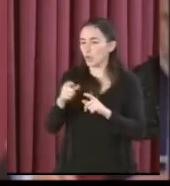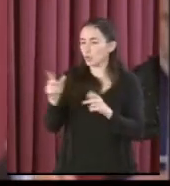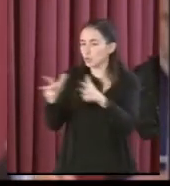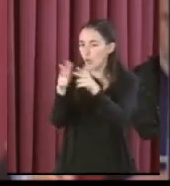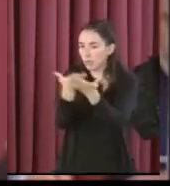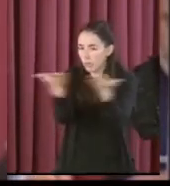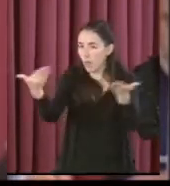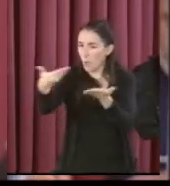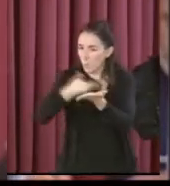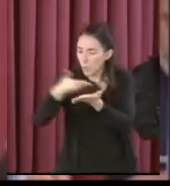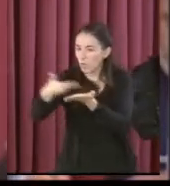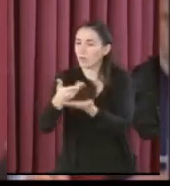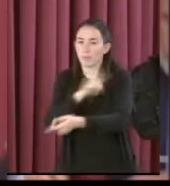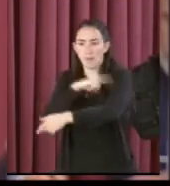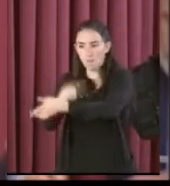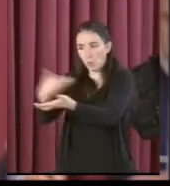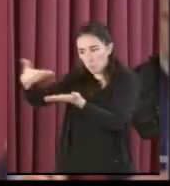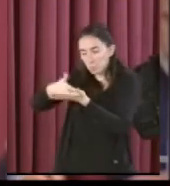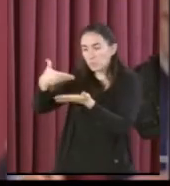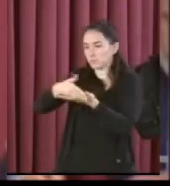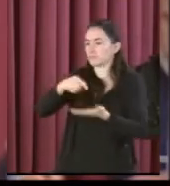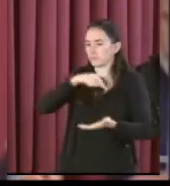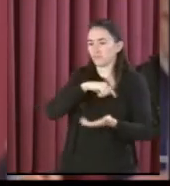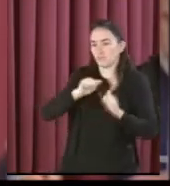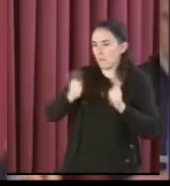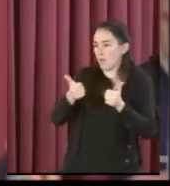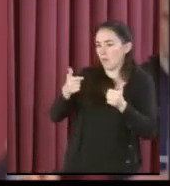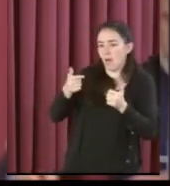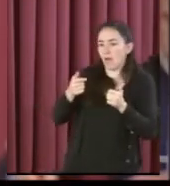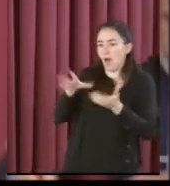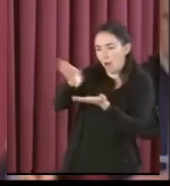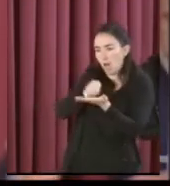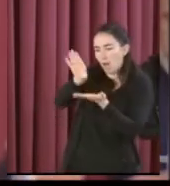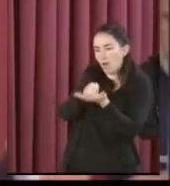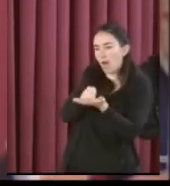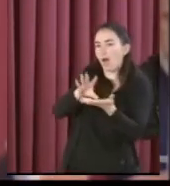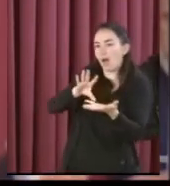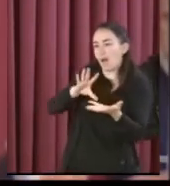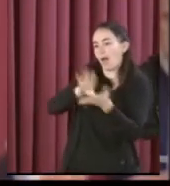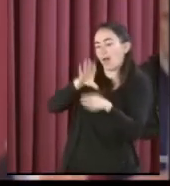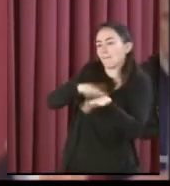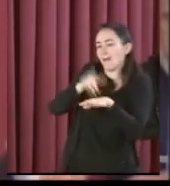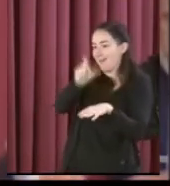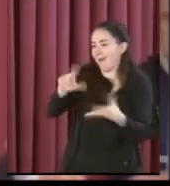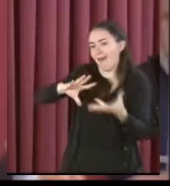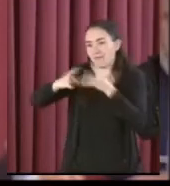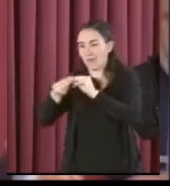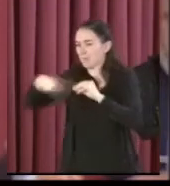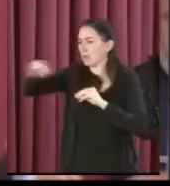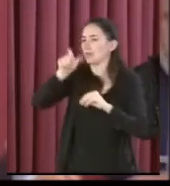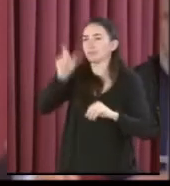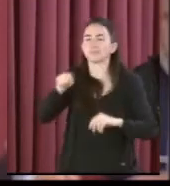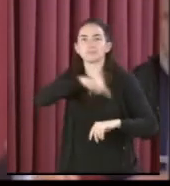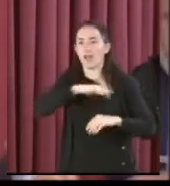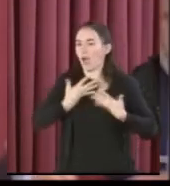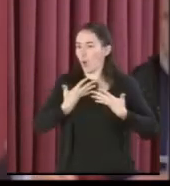y deportivas contribuyen a la realización integral de los ciudadanos. El reto de un Logroño sostenible, con un modelo de desarrollo perdurable en